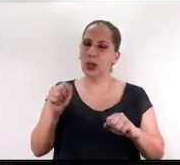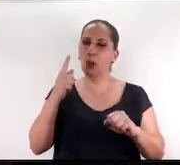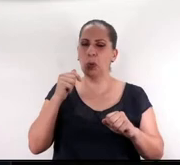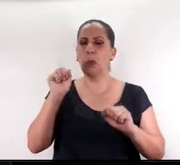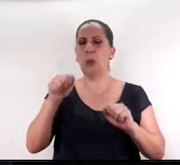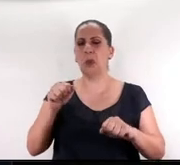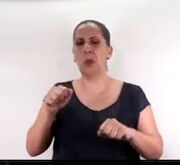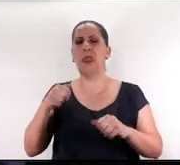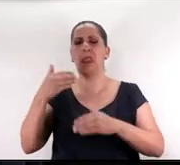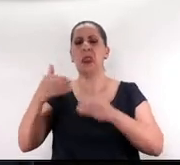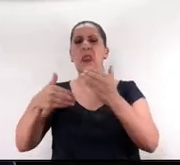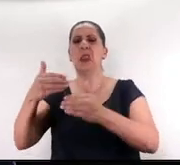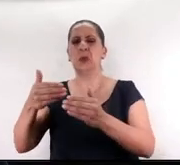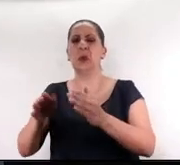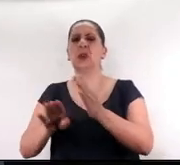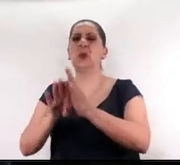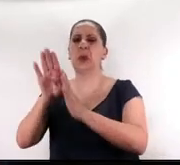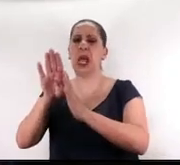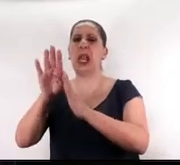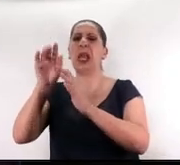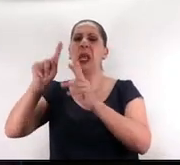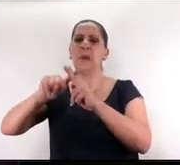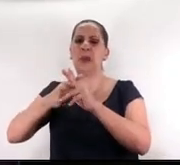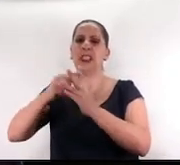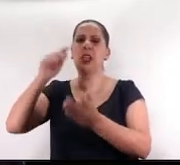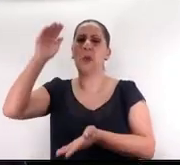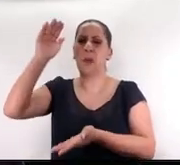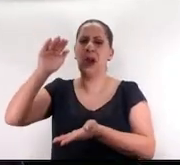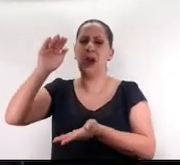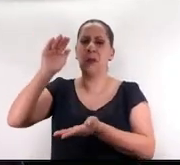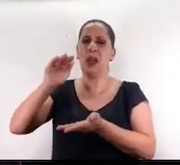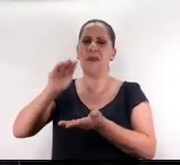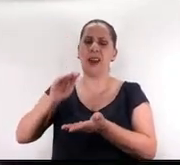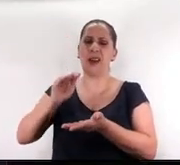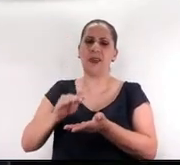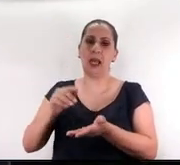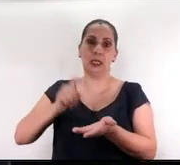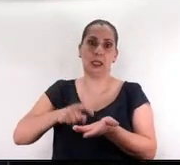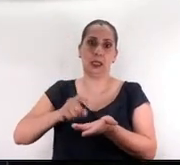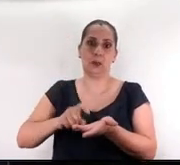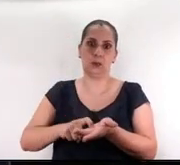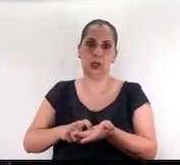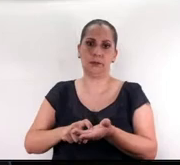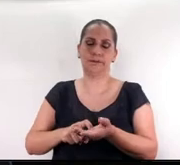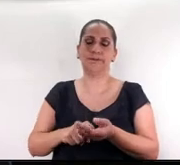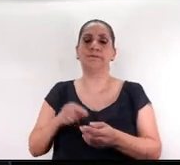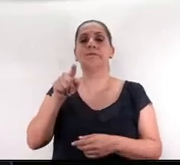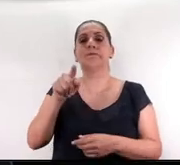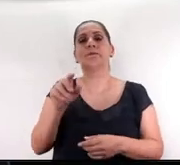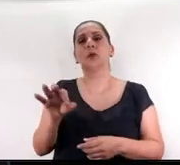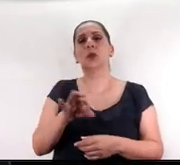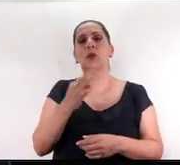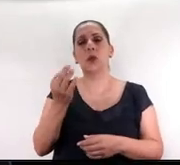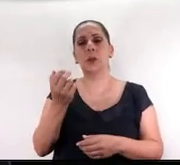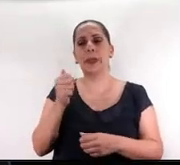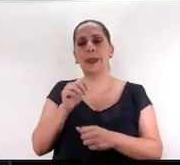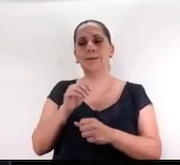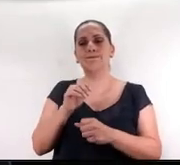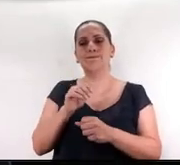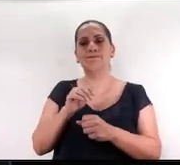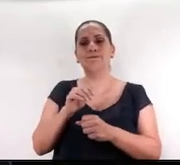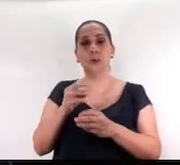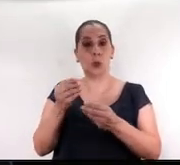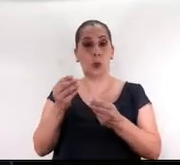puede llegar a superar para ir bajando la carga total de la deuda, porque eso presiona sobre el costo